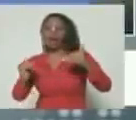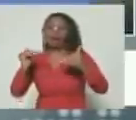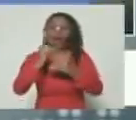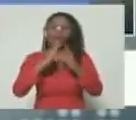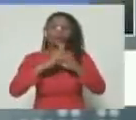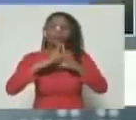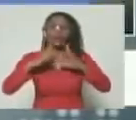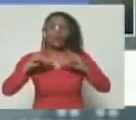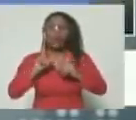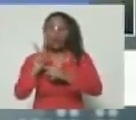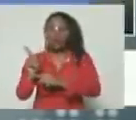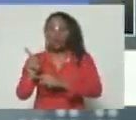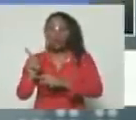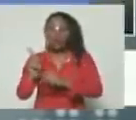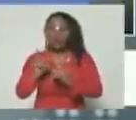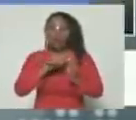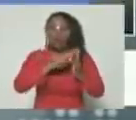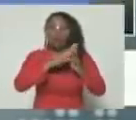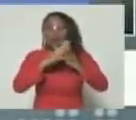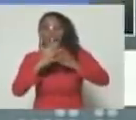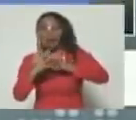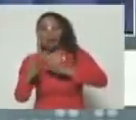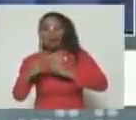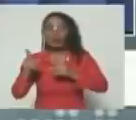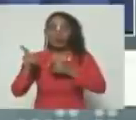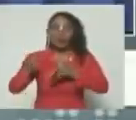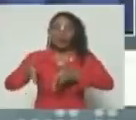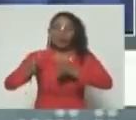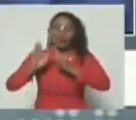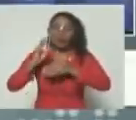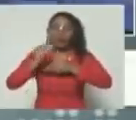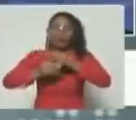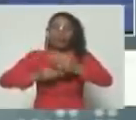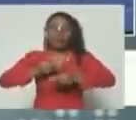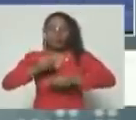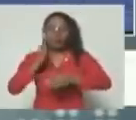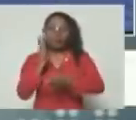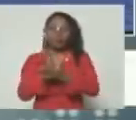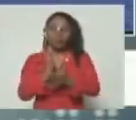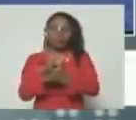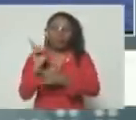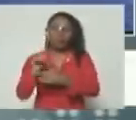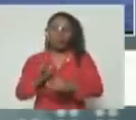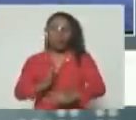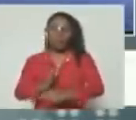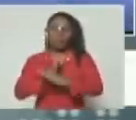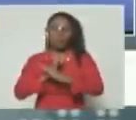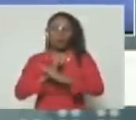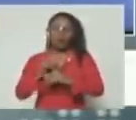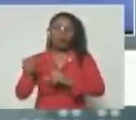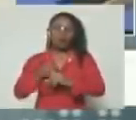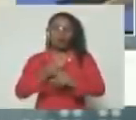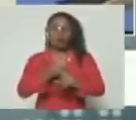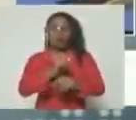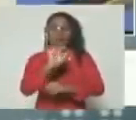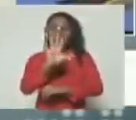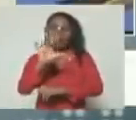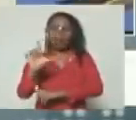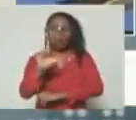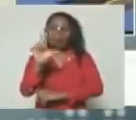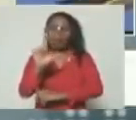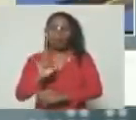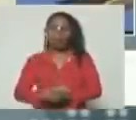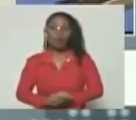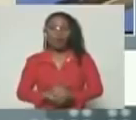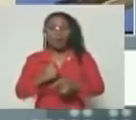todas esas barriadas, de todos esos edificios, como siempre se ha hecho, y eso neutralizó el ataque del 5 de julio.